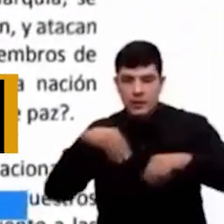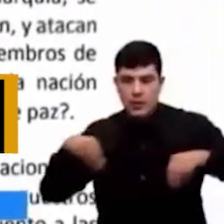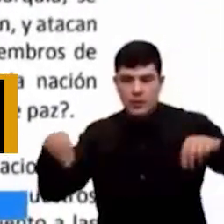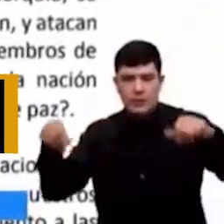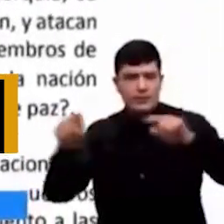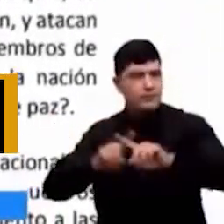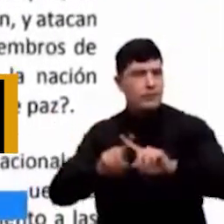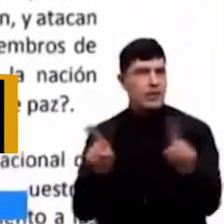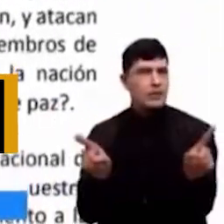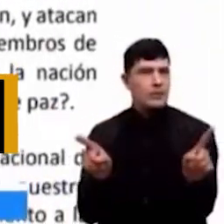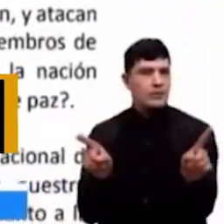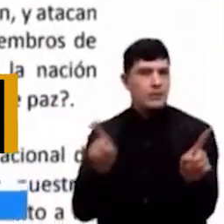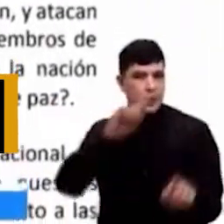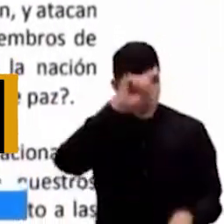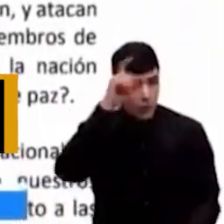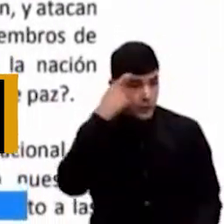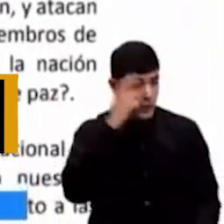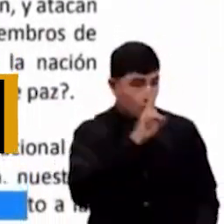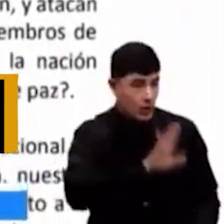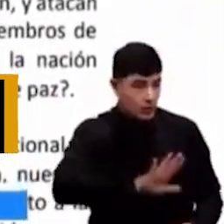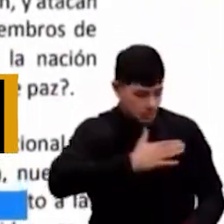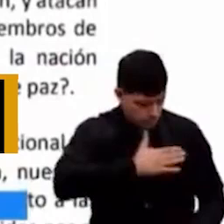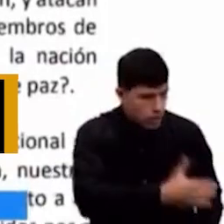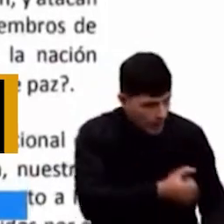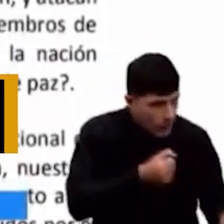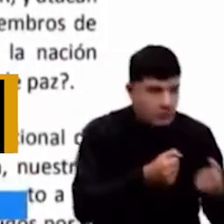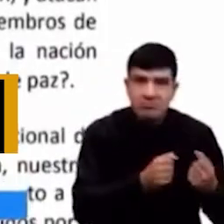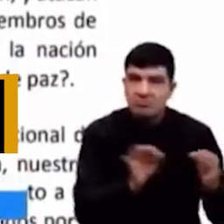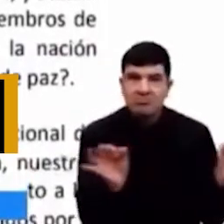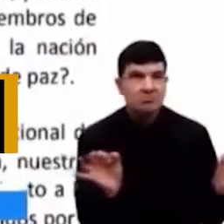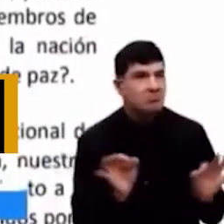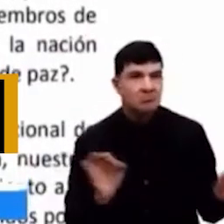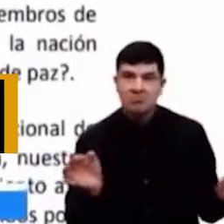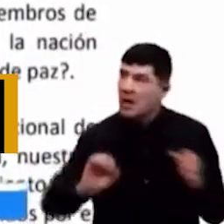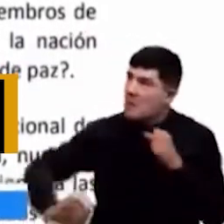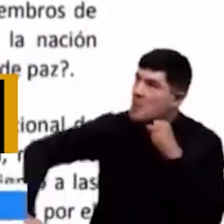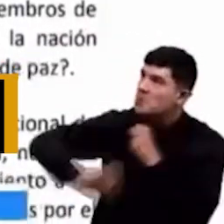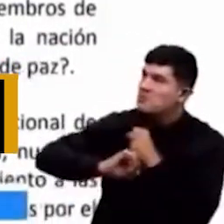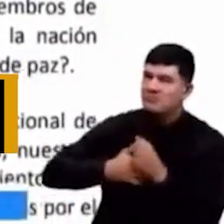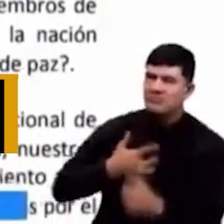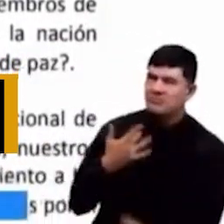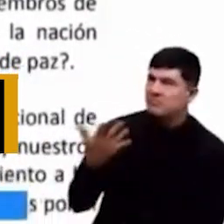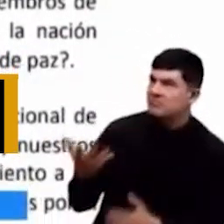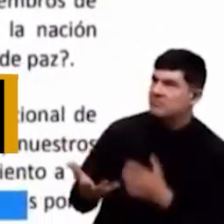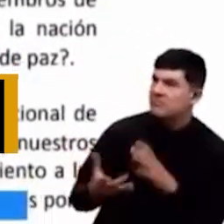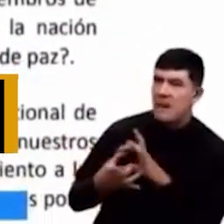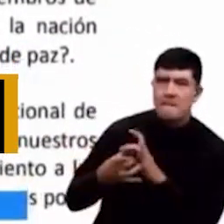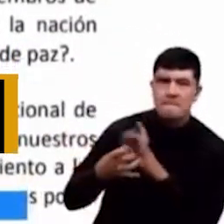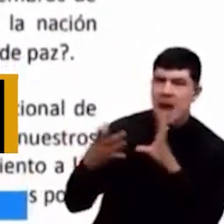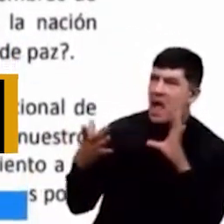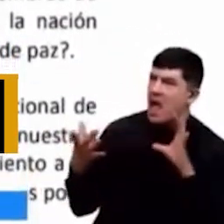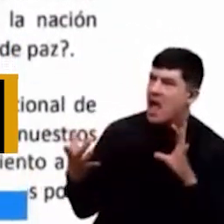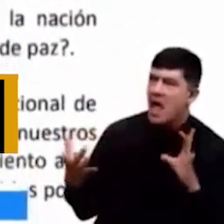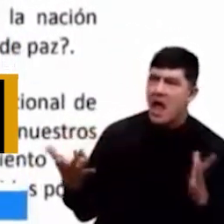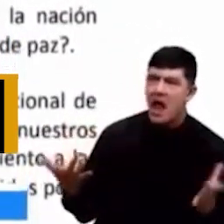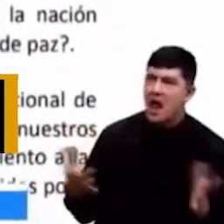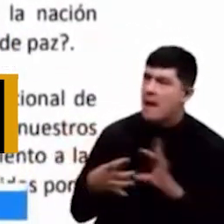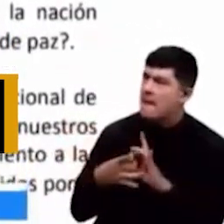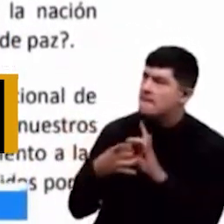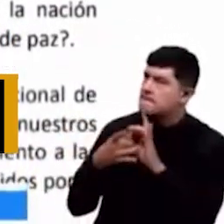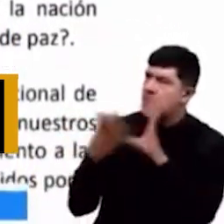de los mandatarios pues realmente no ha tenido eco y no ha tenido esa interlocución. Prácticamente hay una desconexión total con